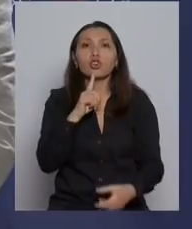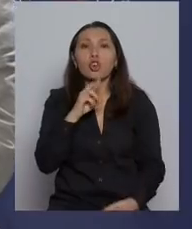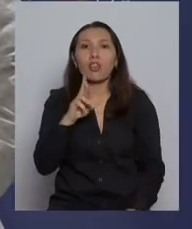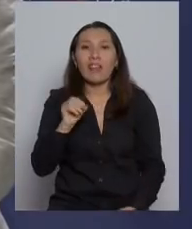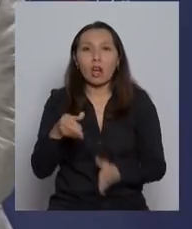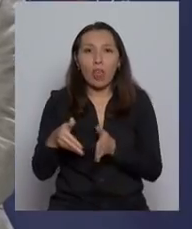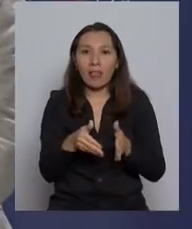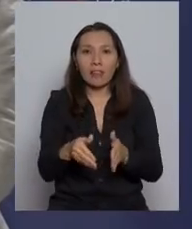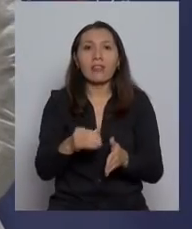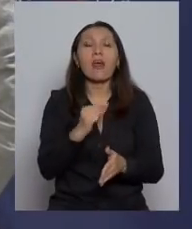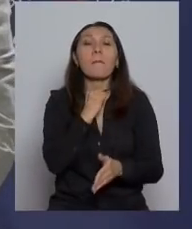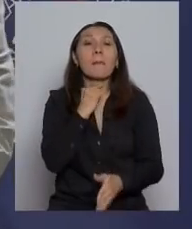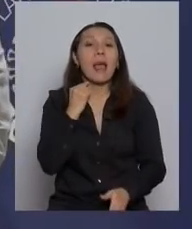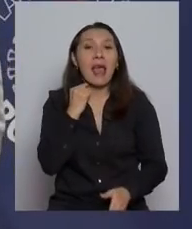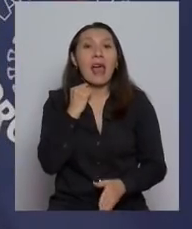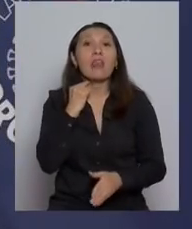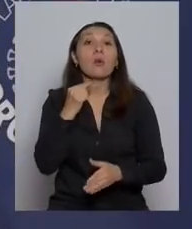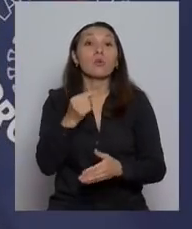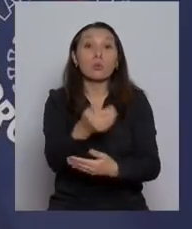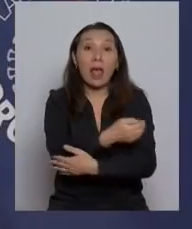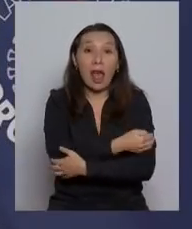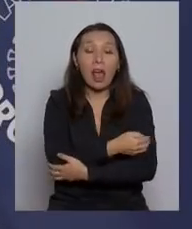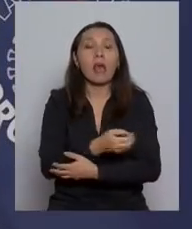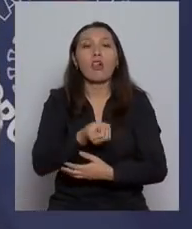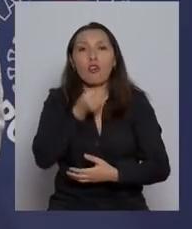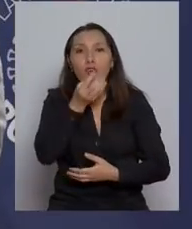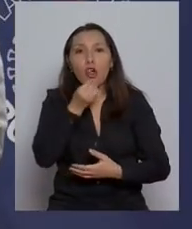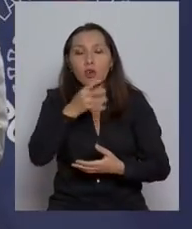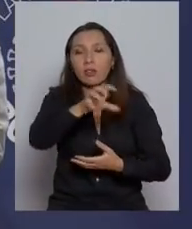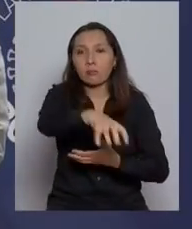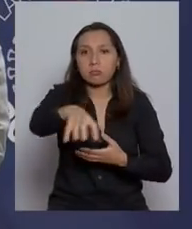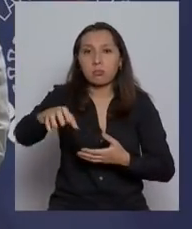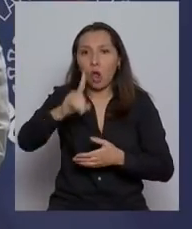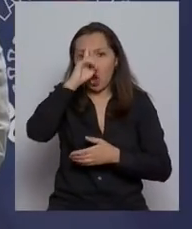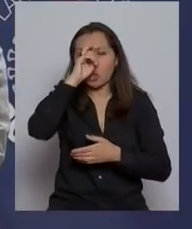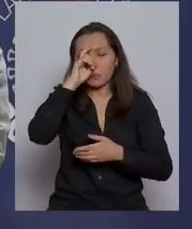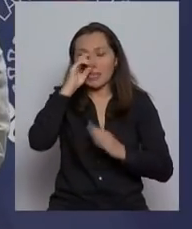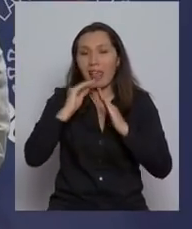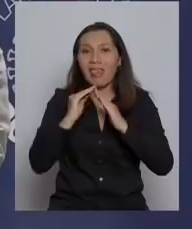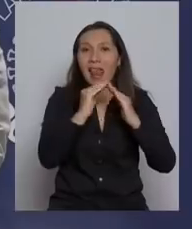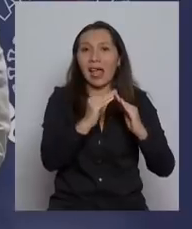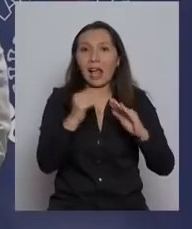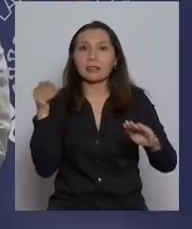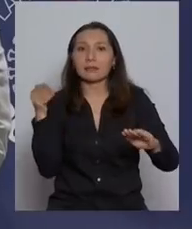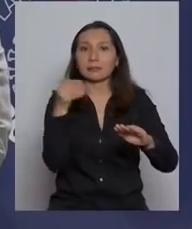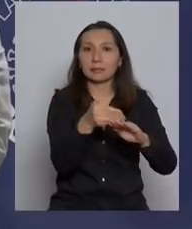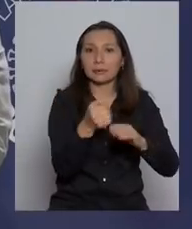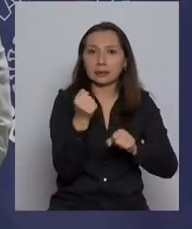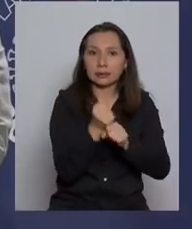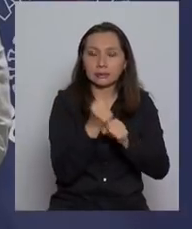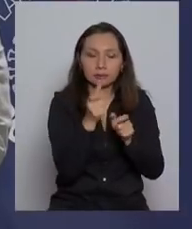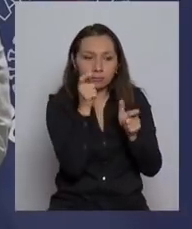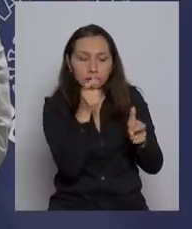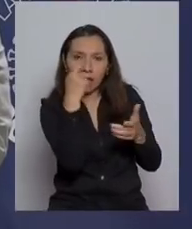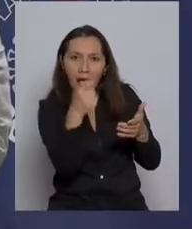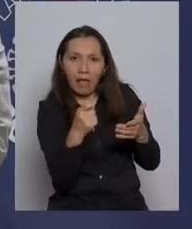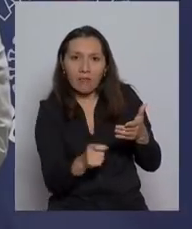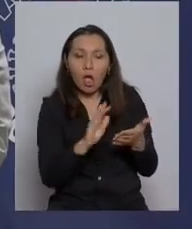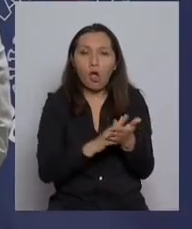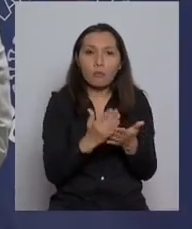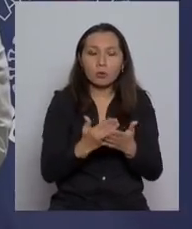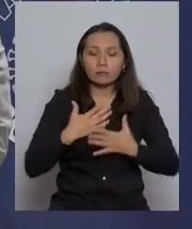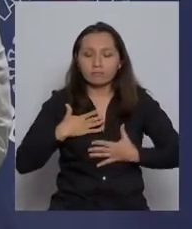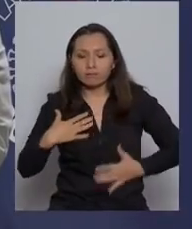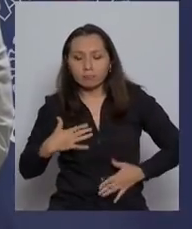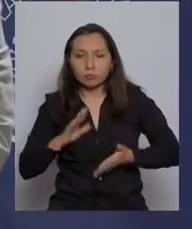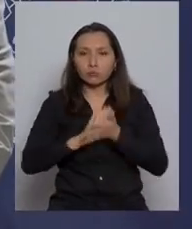Río, Padre Hurtado y La Florida, de las áreas de hospitalización domiciliaria. Este grupo evaluó a la totalidad de